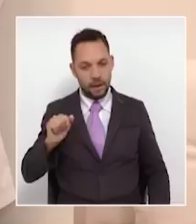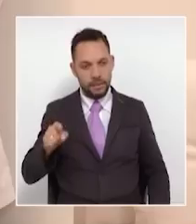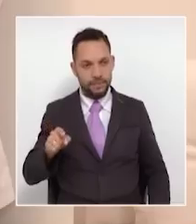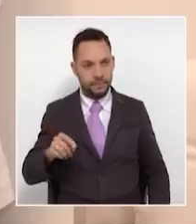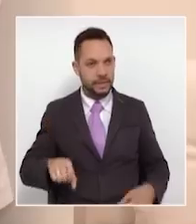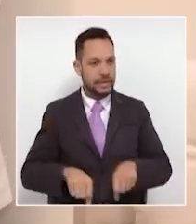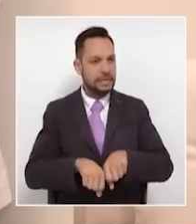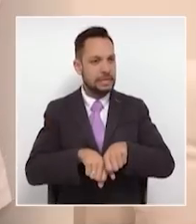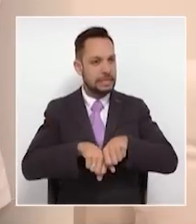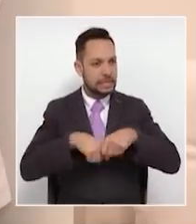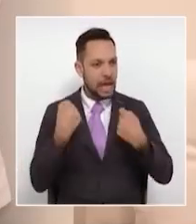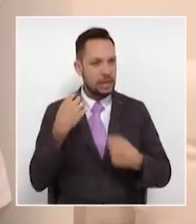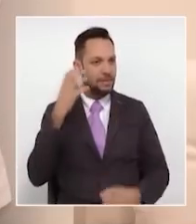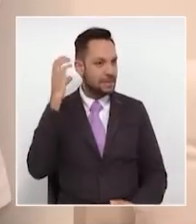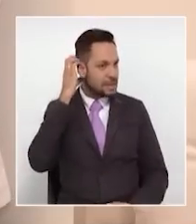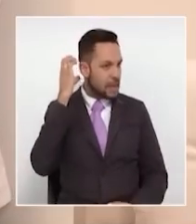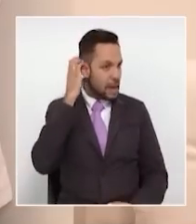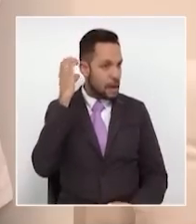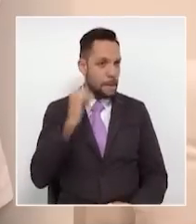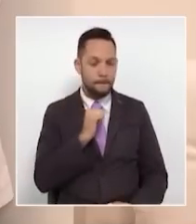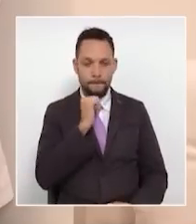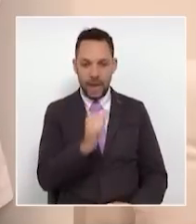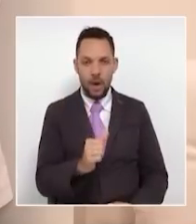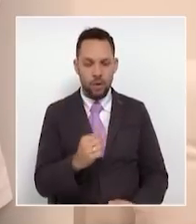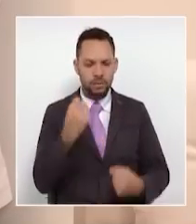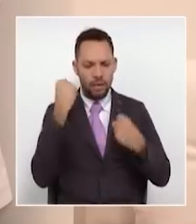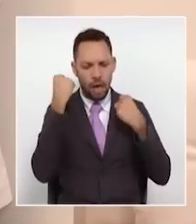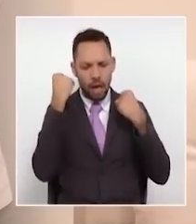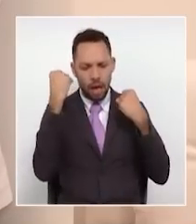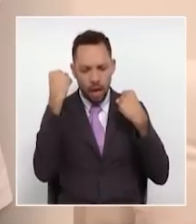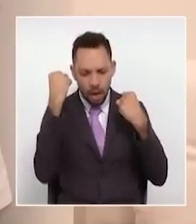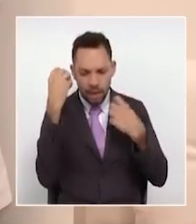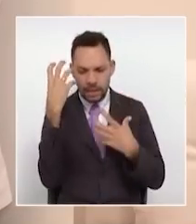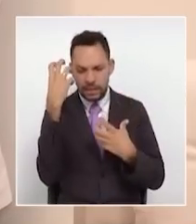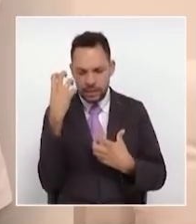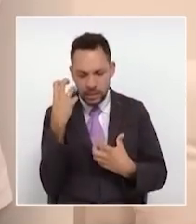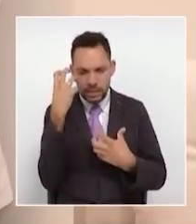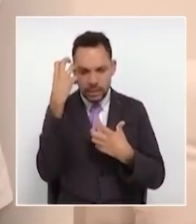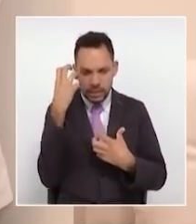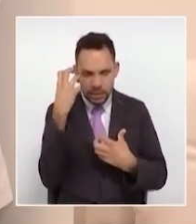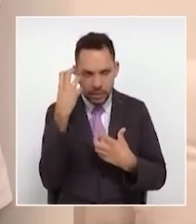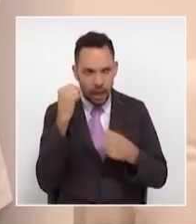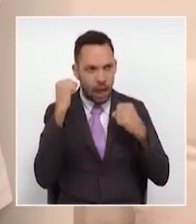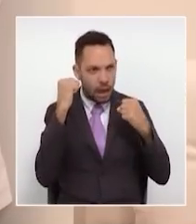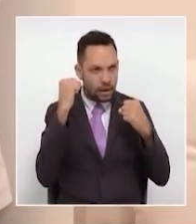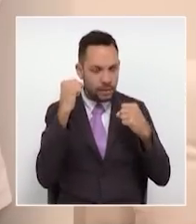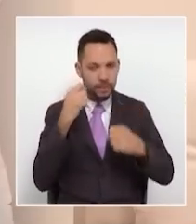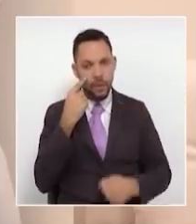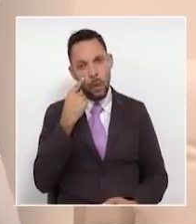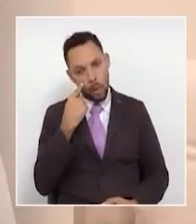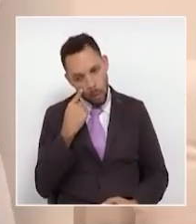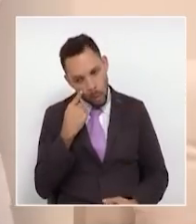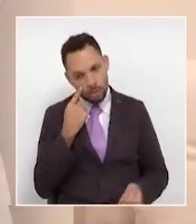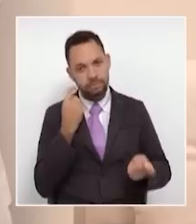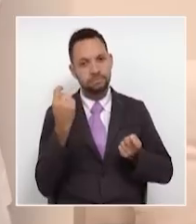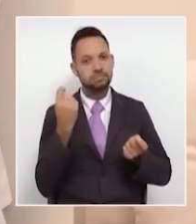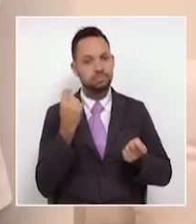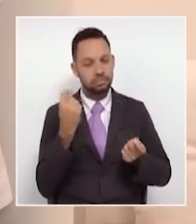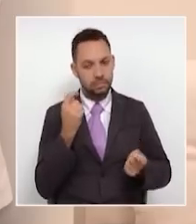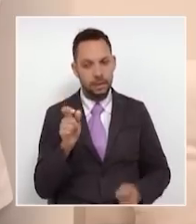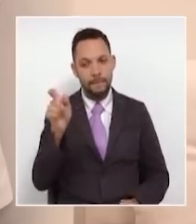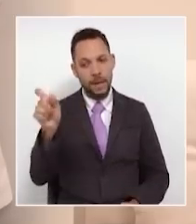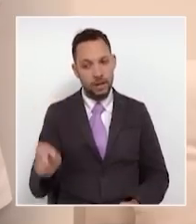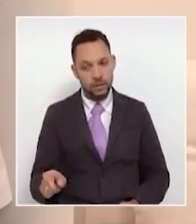son los estados prolongados de estrés el de estar si a toda hora ojo con eso porque esa la vida de todo el